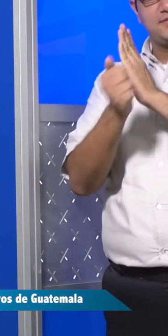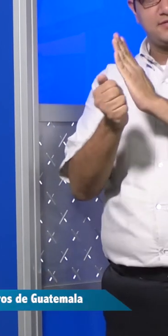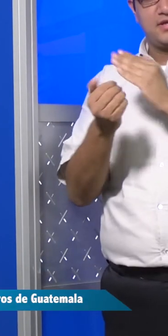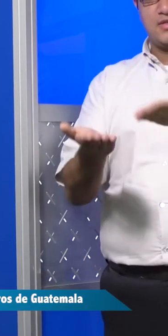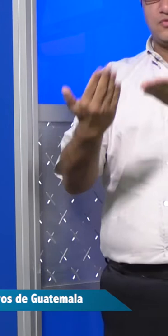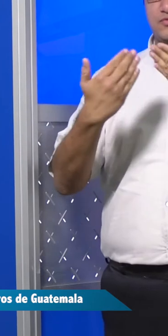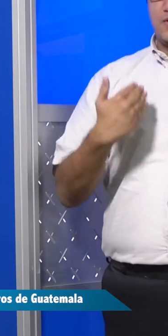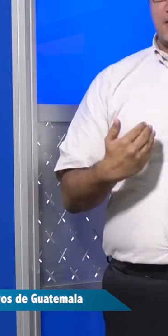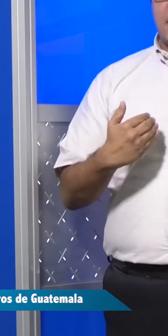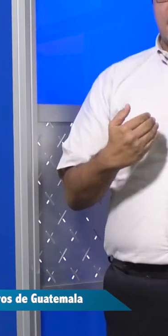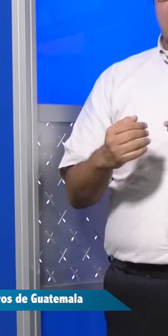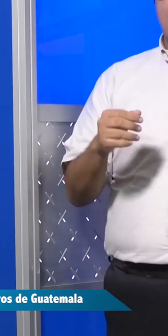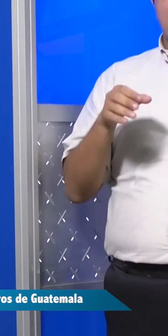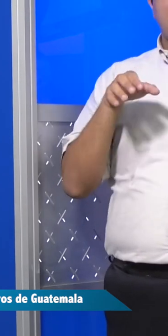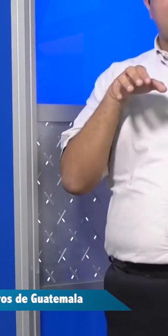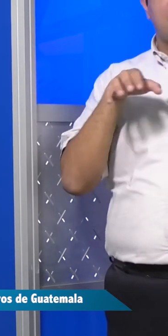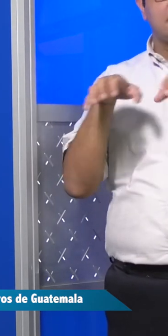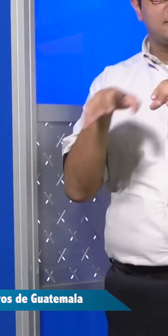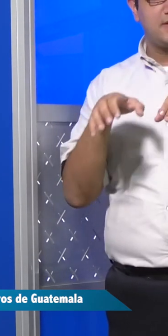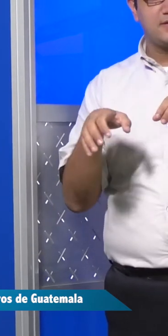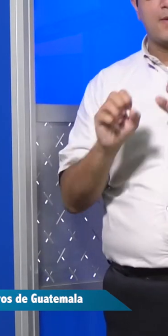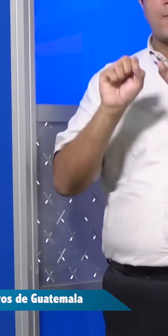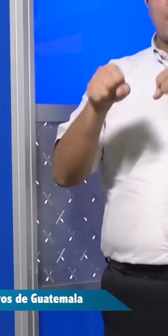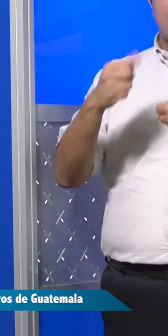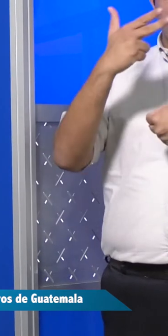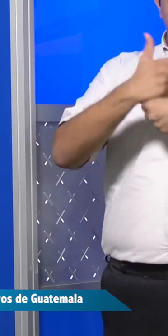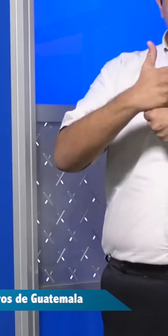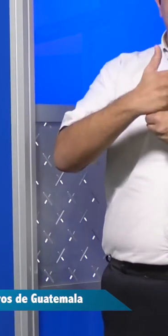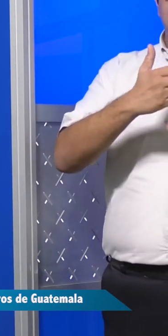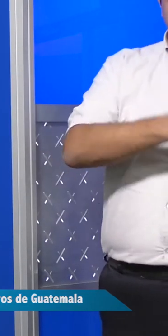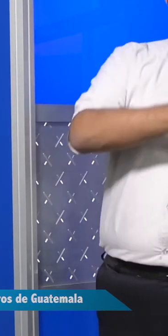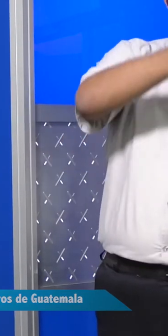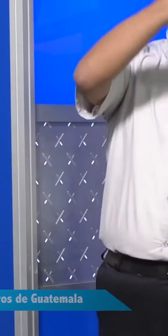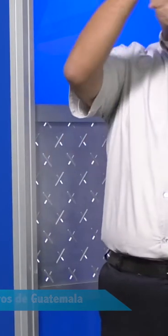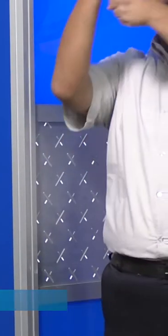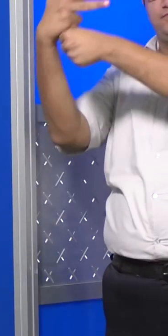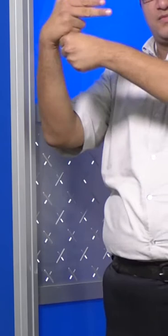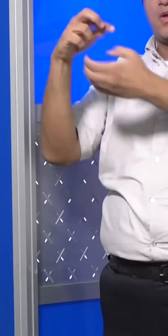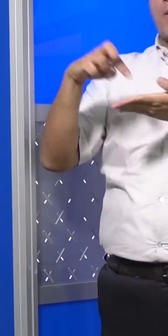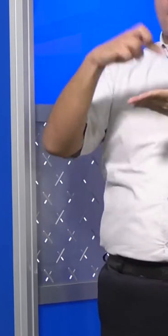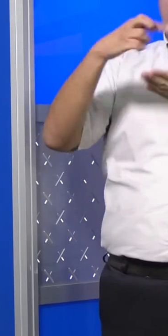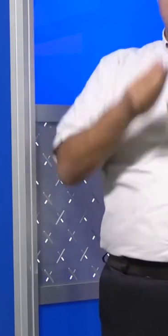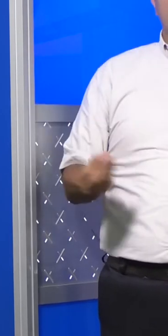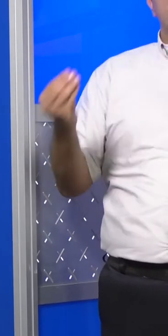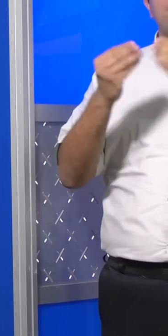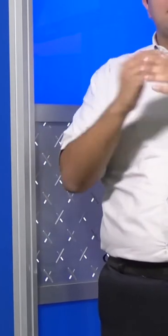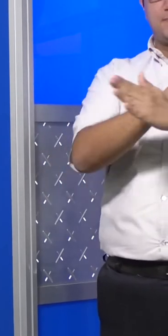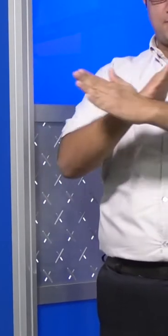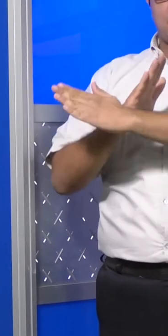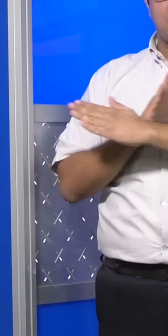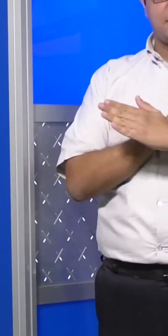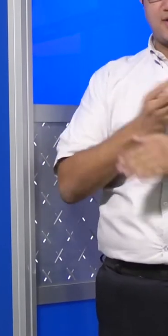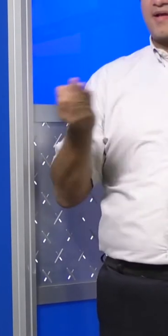potencial correspondiente para posicionar a este país en uno de los países más protegidos y garantes de la